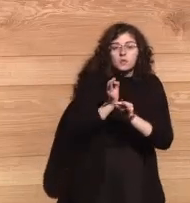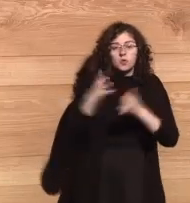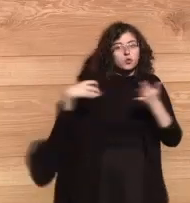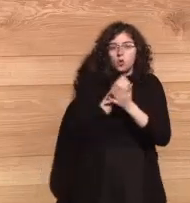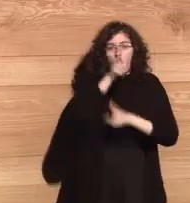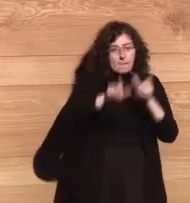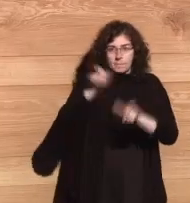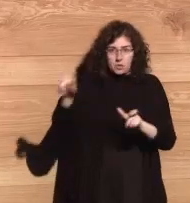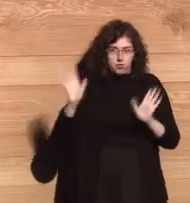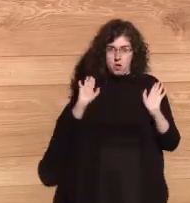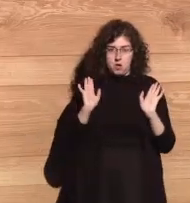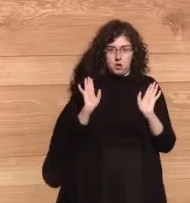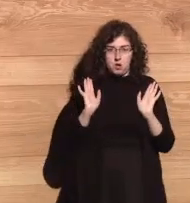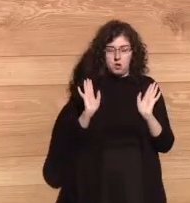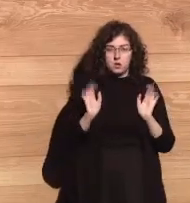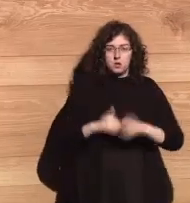O sea, a mí no me